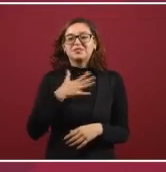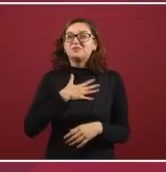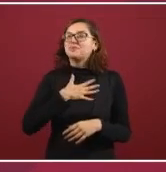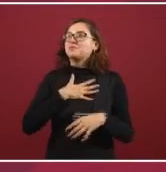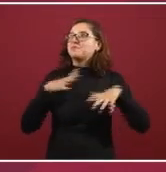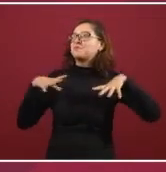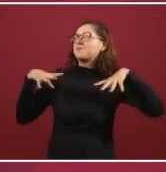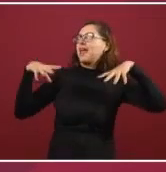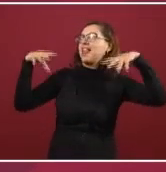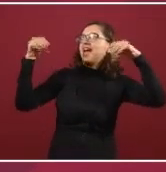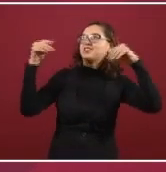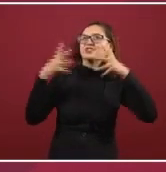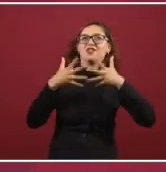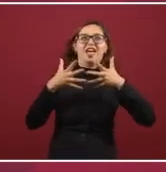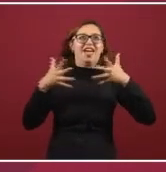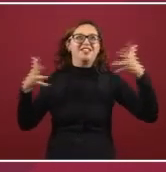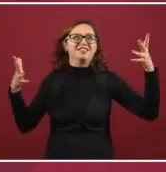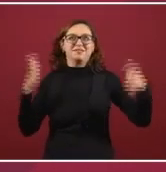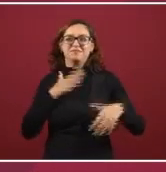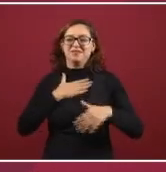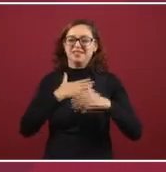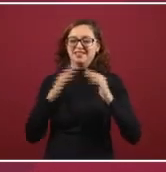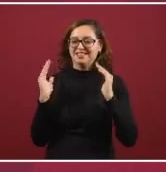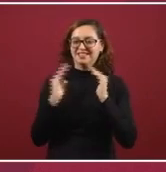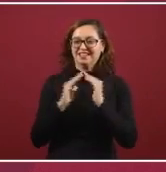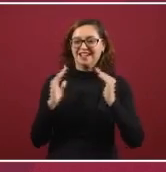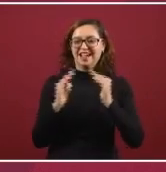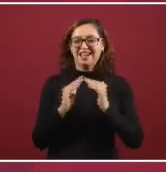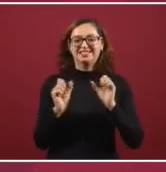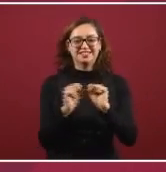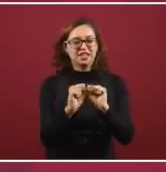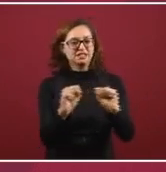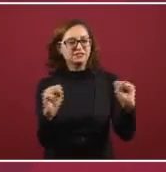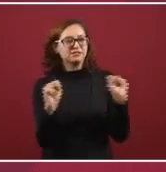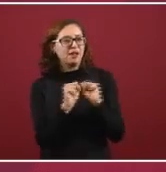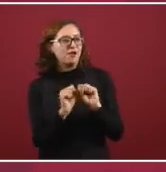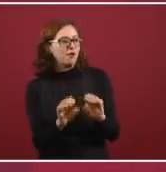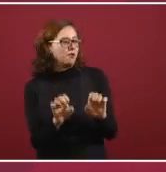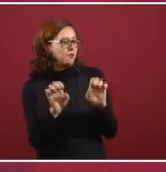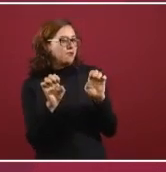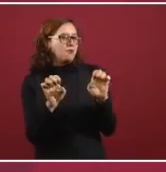¿no? Y los salones del palacio,